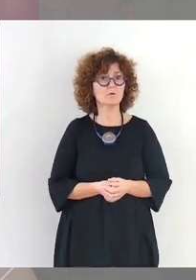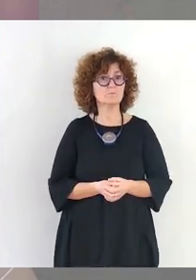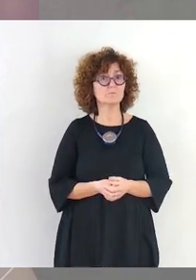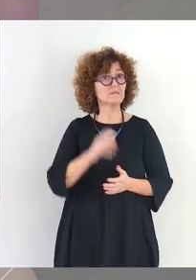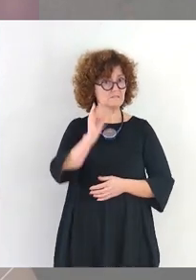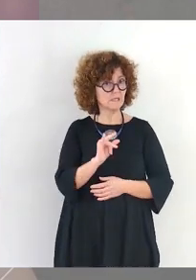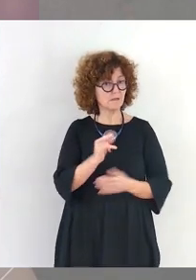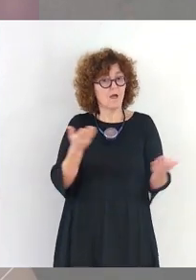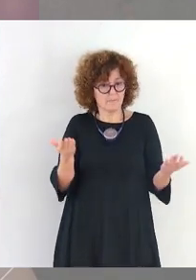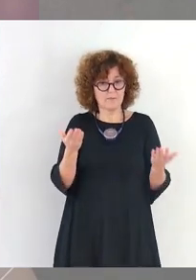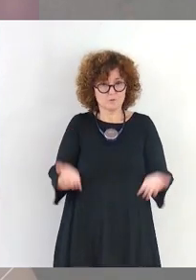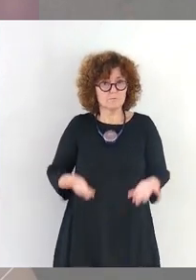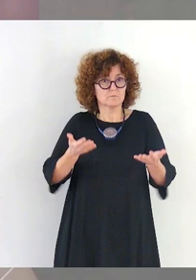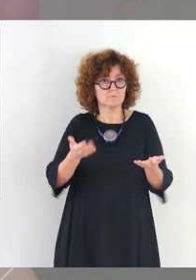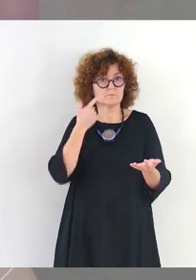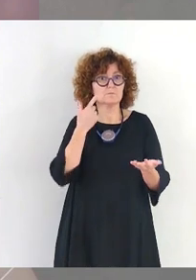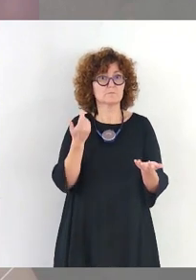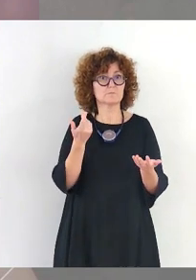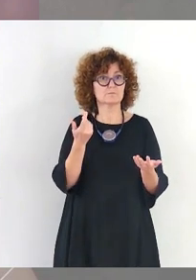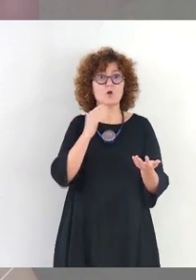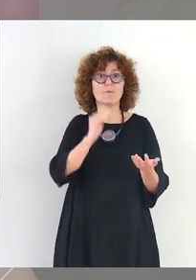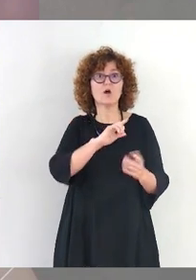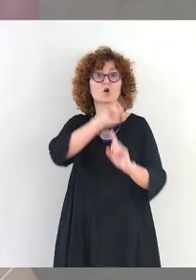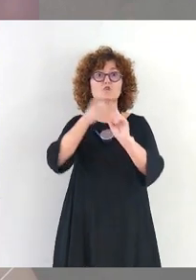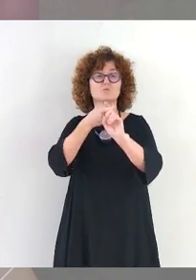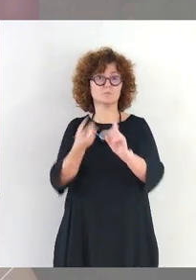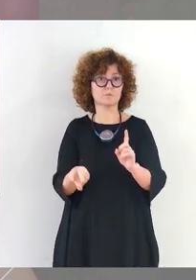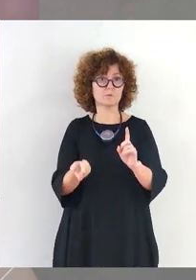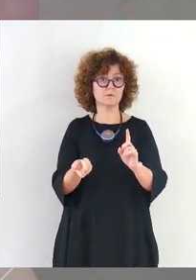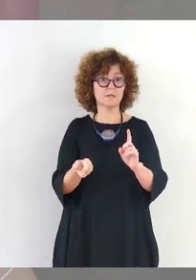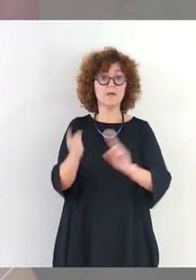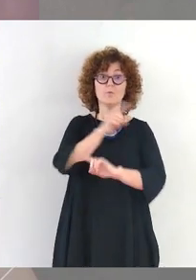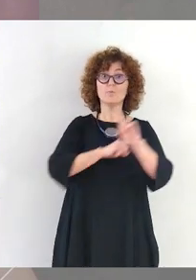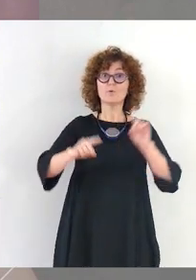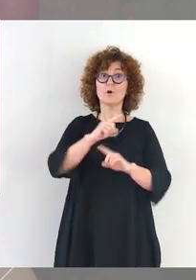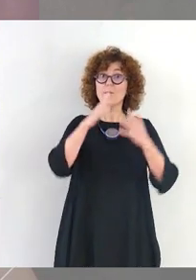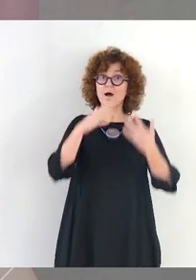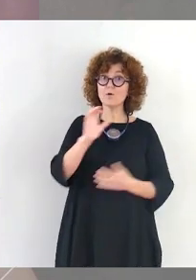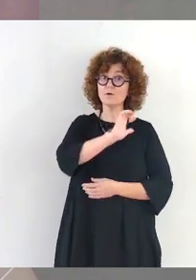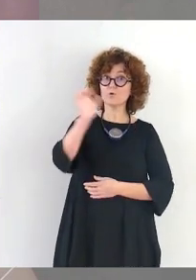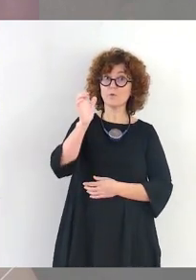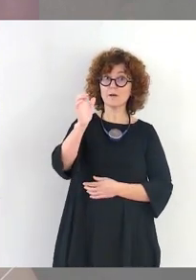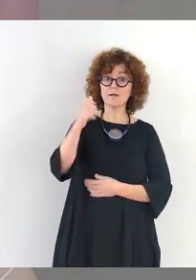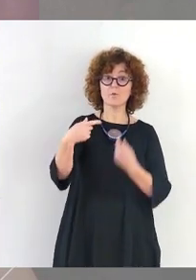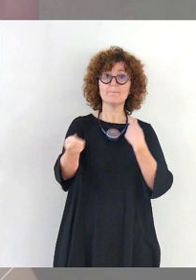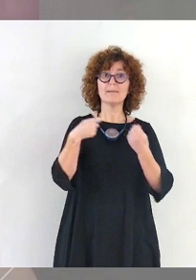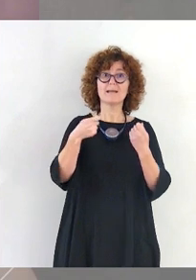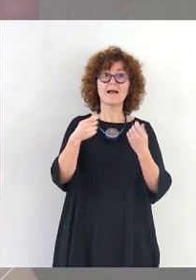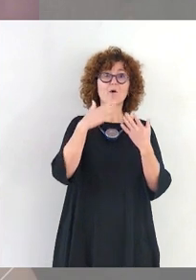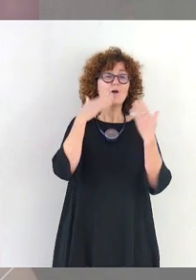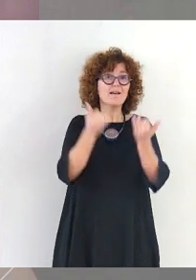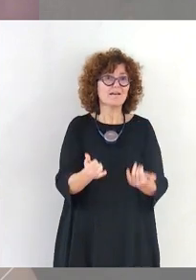pues claro que conocemos Pues claro que conocemos la solución el problema que ha habido en este momento en Europa con el mercado energético es de